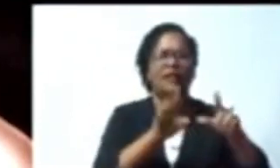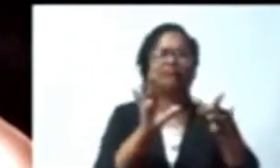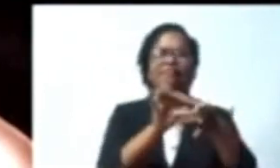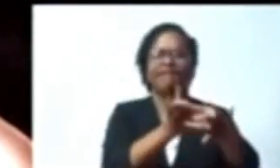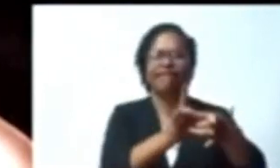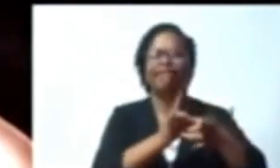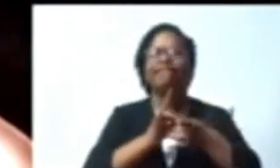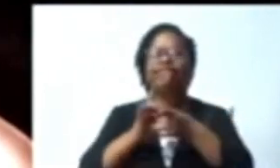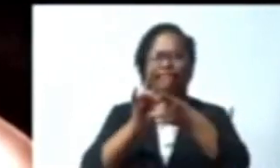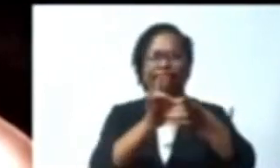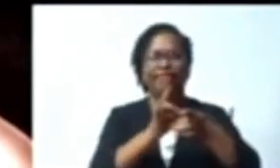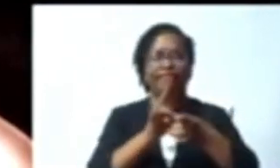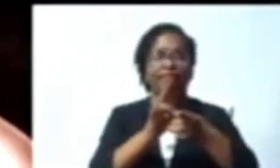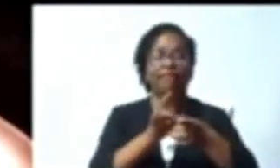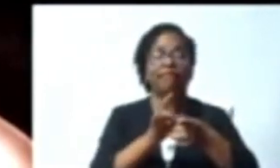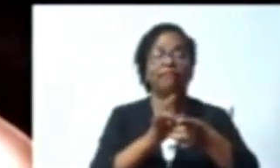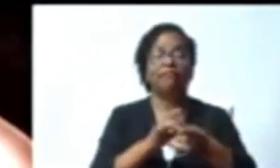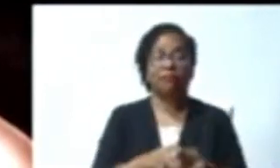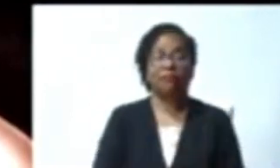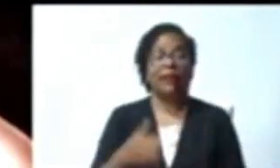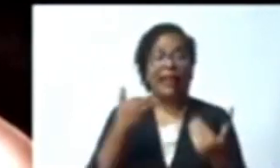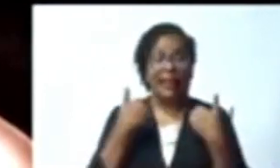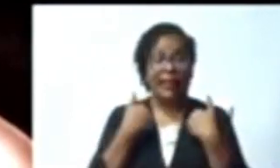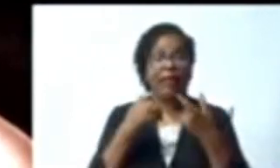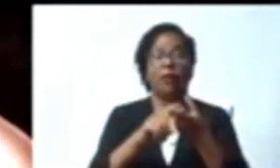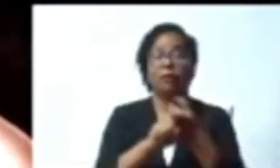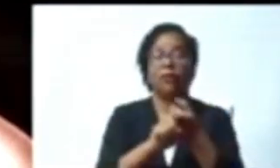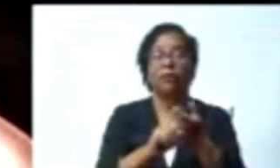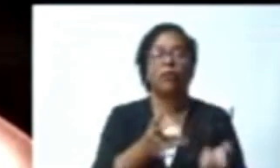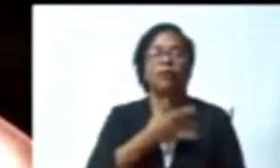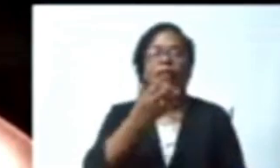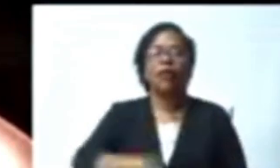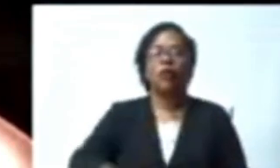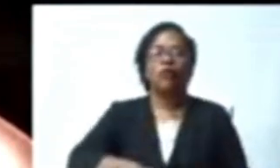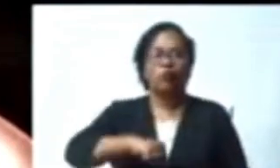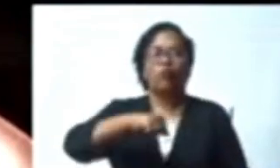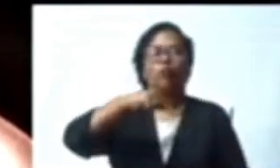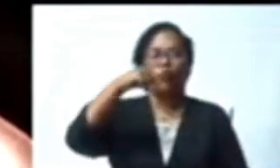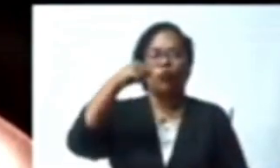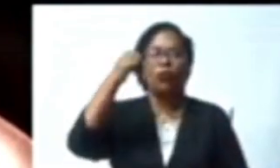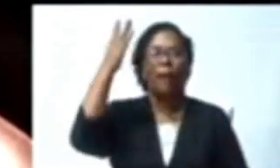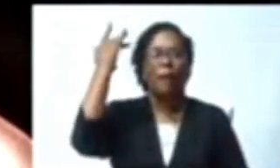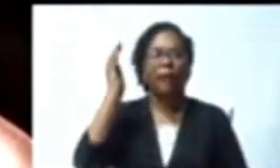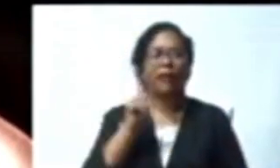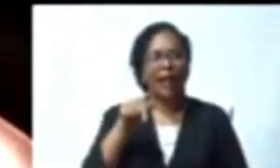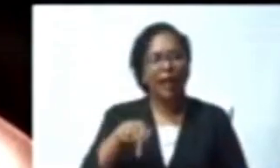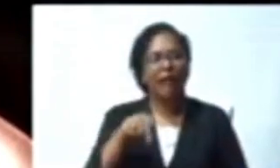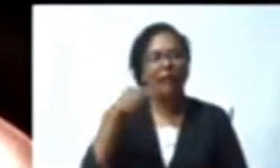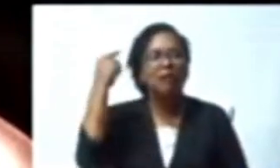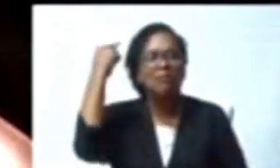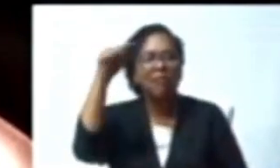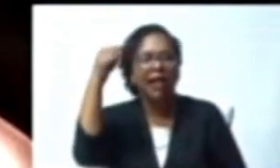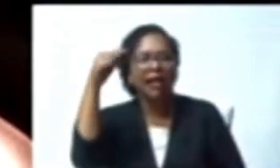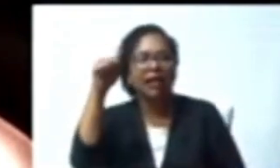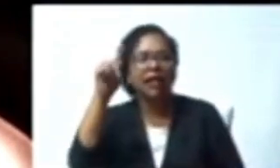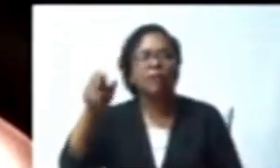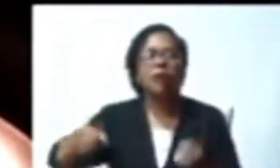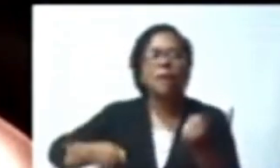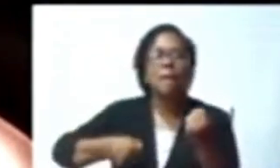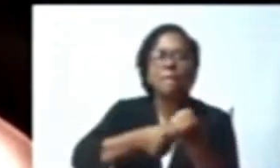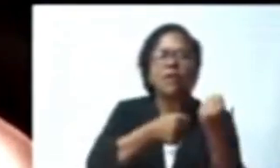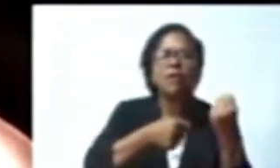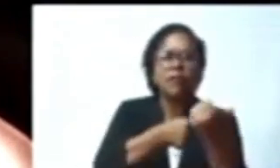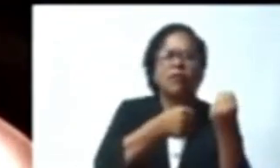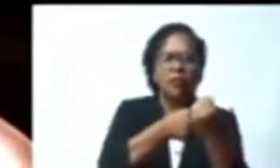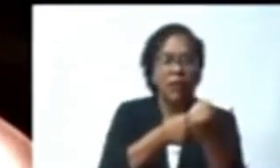Y lo digo esto con mucho orgullo, porque aquí estamos para respaldarnos, aquí estamos para cuidar uno de otros y sobre todo para